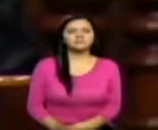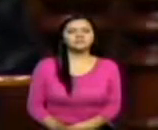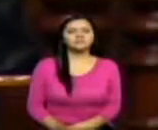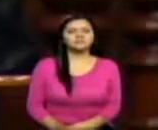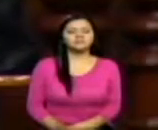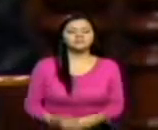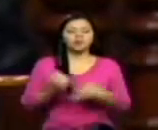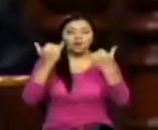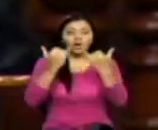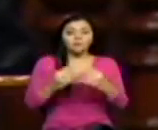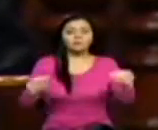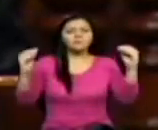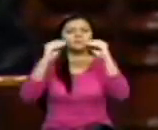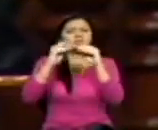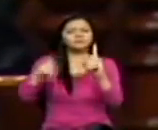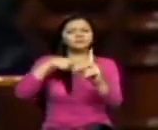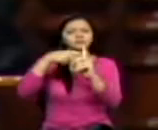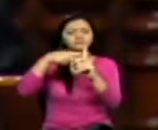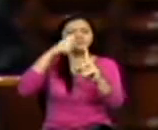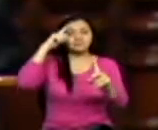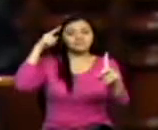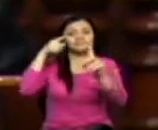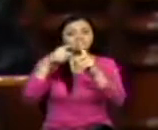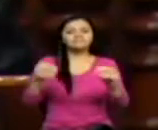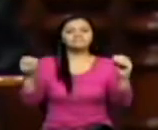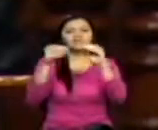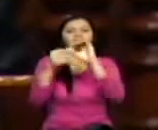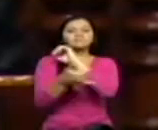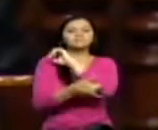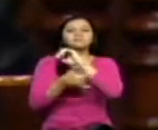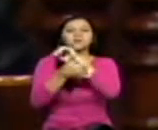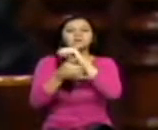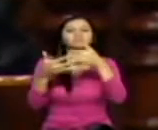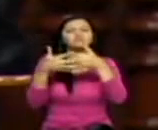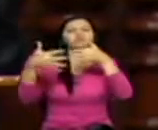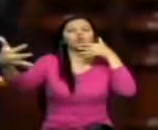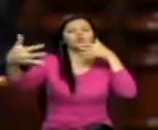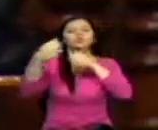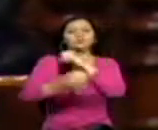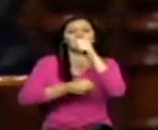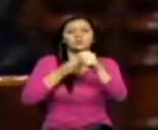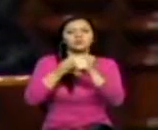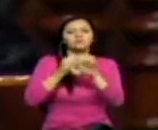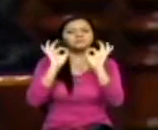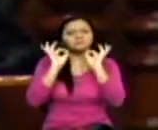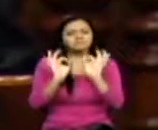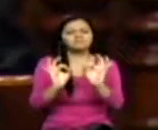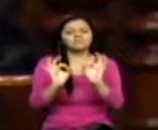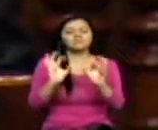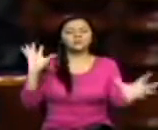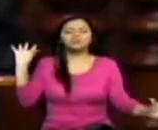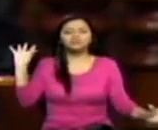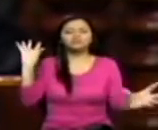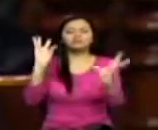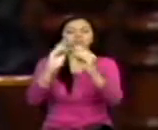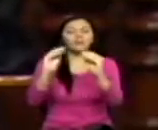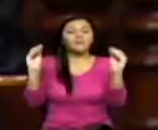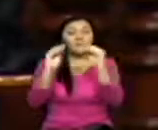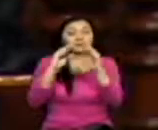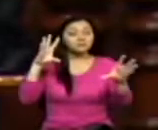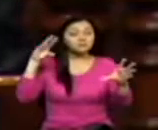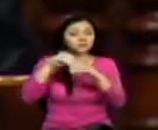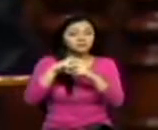Seamos conscientes de que somos un país milenario y además una cuna de